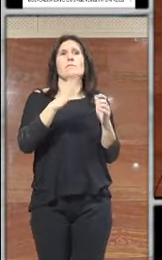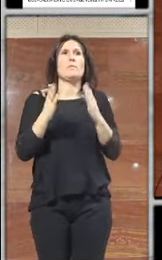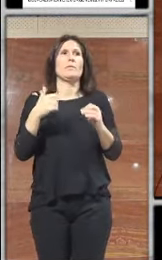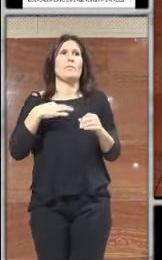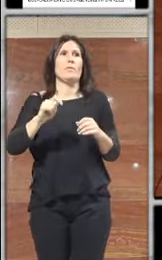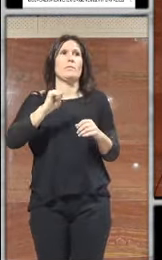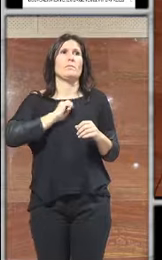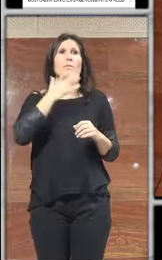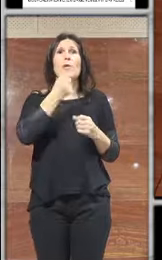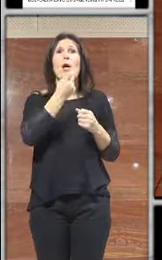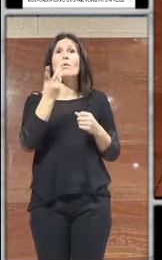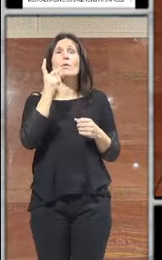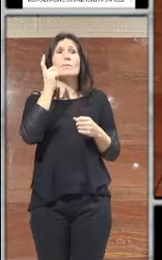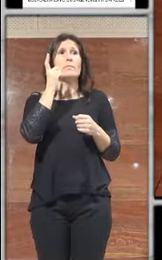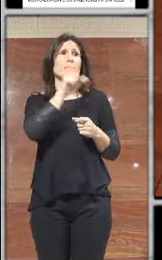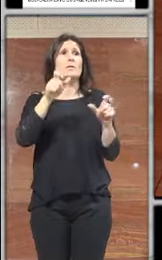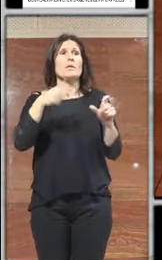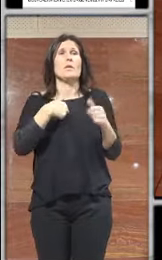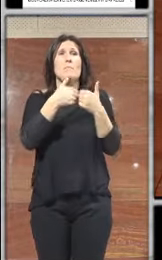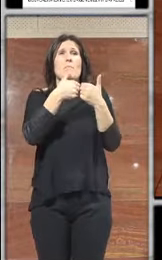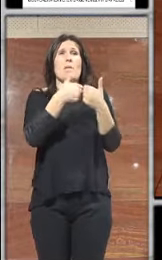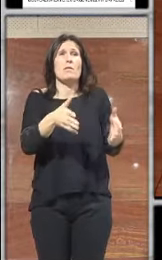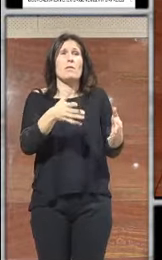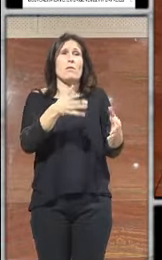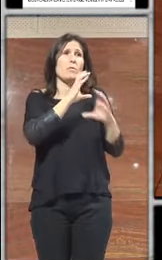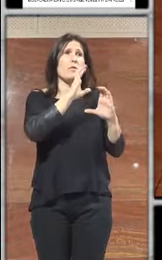vuestras han perdido un comunicador y hemos tardado un año en volvérselo a hacer?